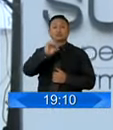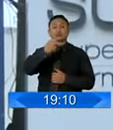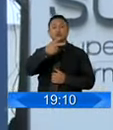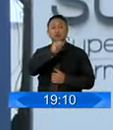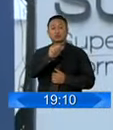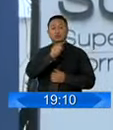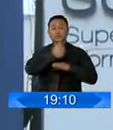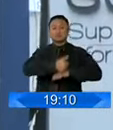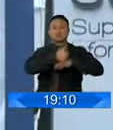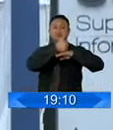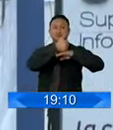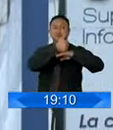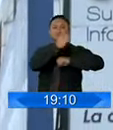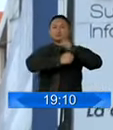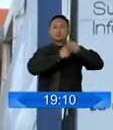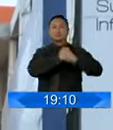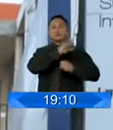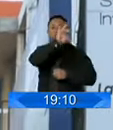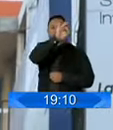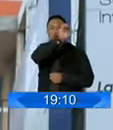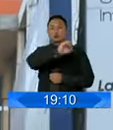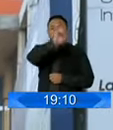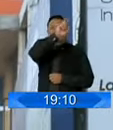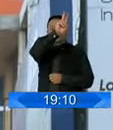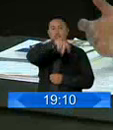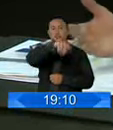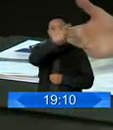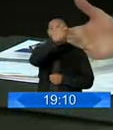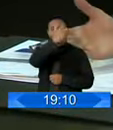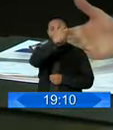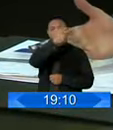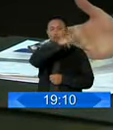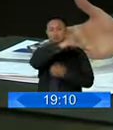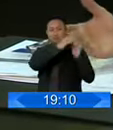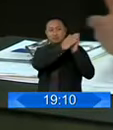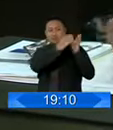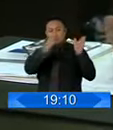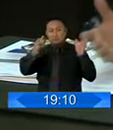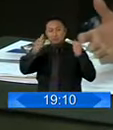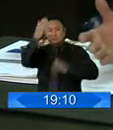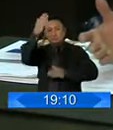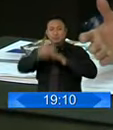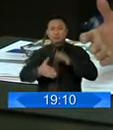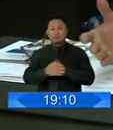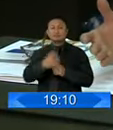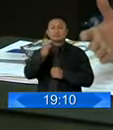de Comunicación desde el 8 de octubre del 2013 y su periodo culminaría el